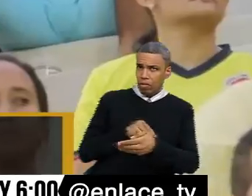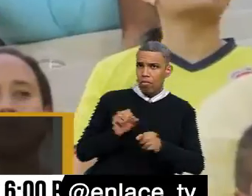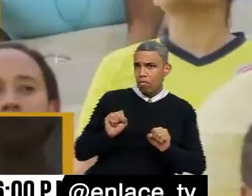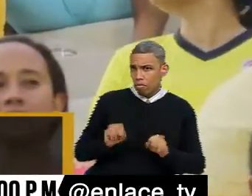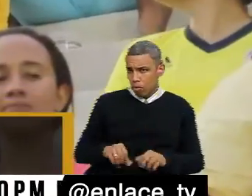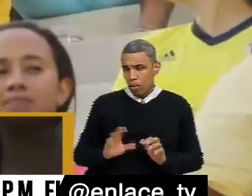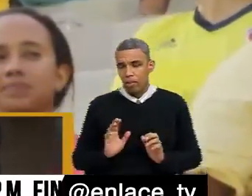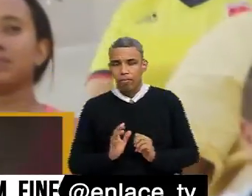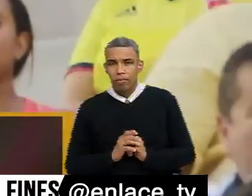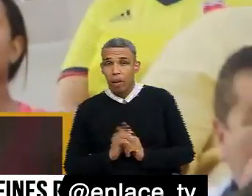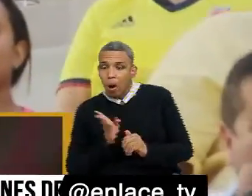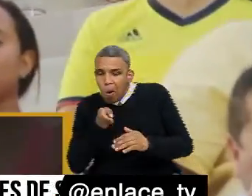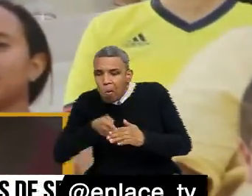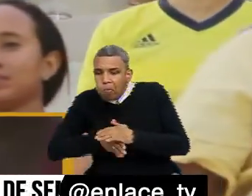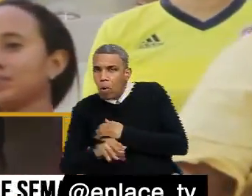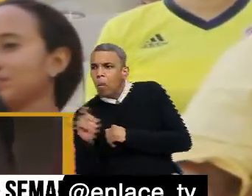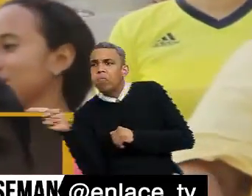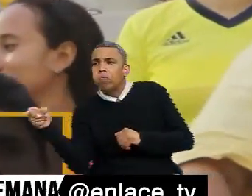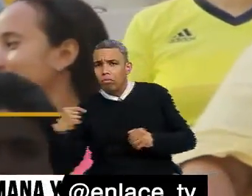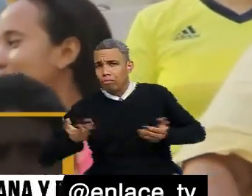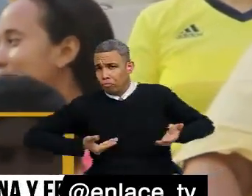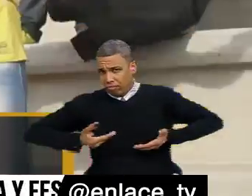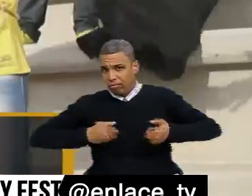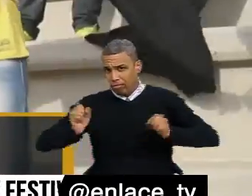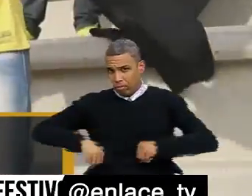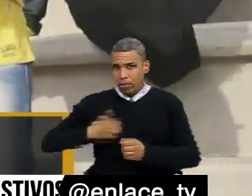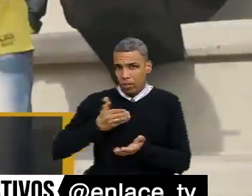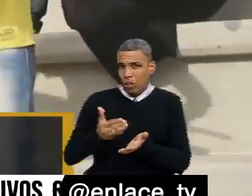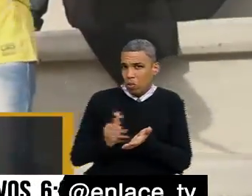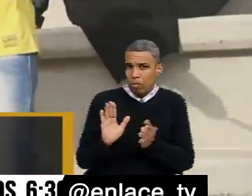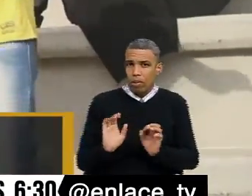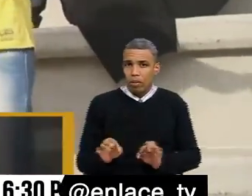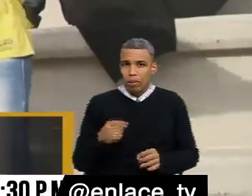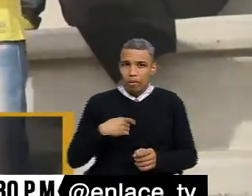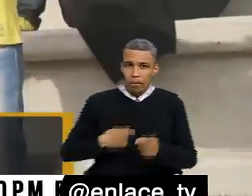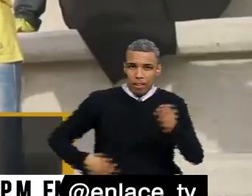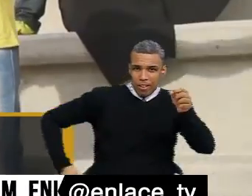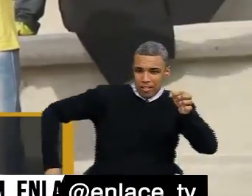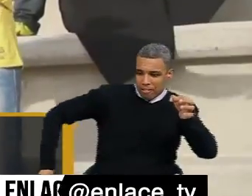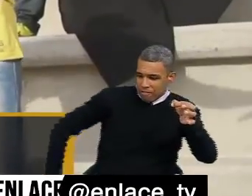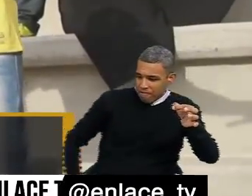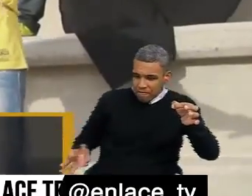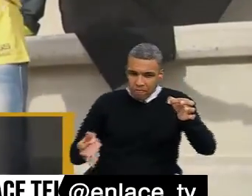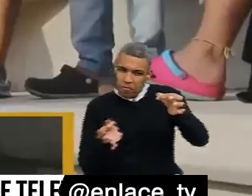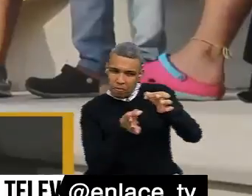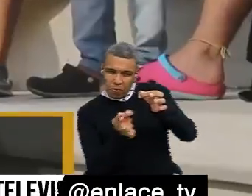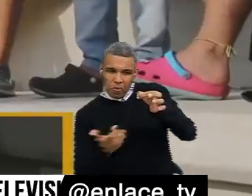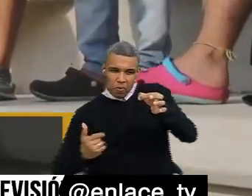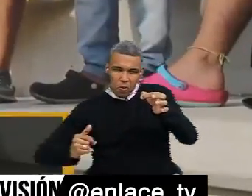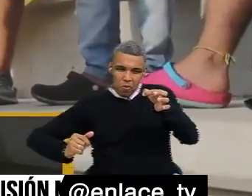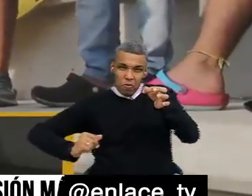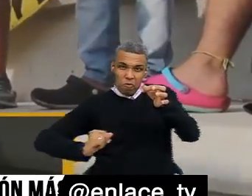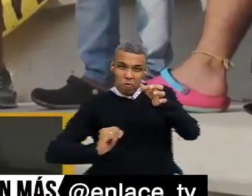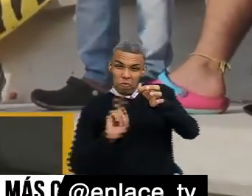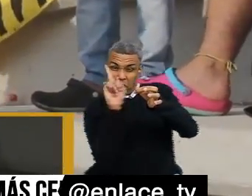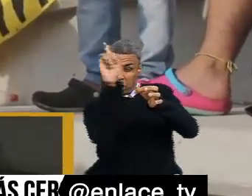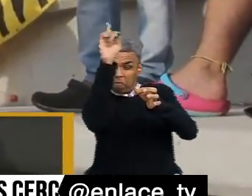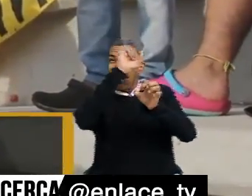actividad. El tema de nada de juegos artificiales, todo es controlado por medio de la policía y los entes de